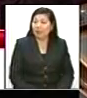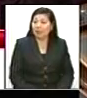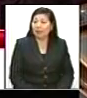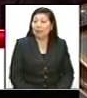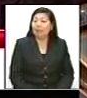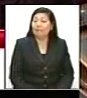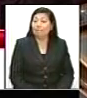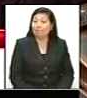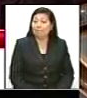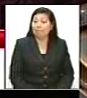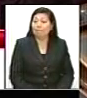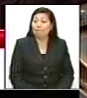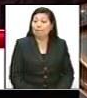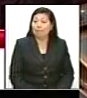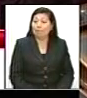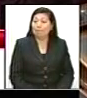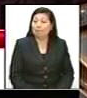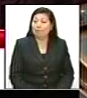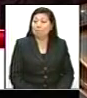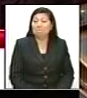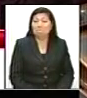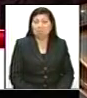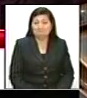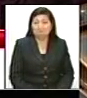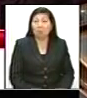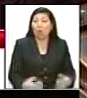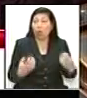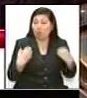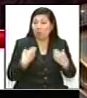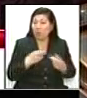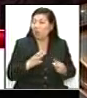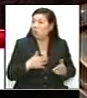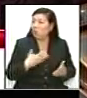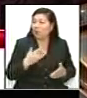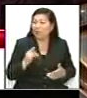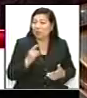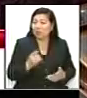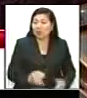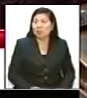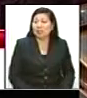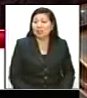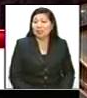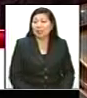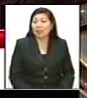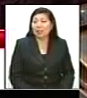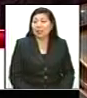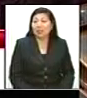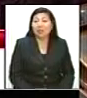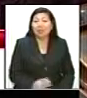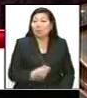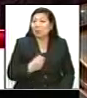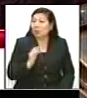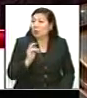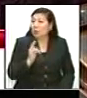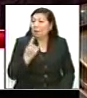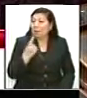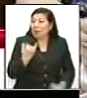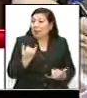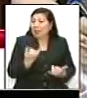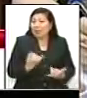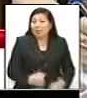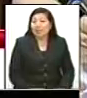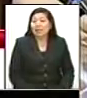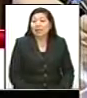eso. Gracias, Me parece que las oficinas públicas no pueden ser digamos, las oficinas públicas no pueden ser utilizadas para esos